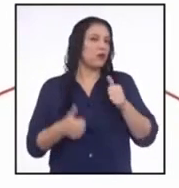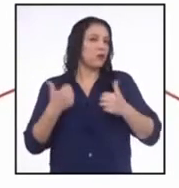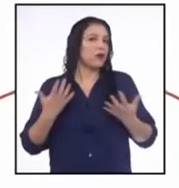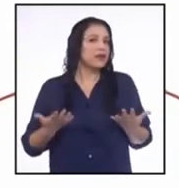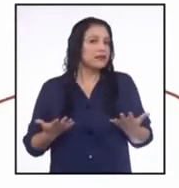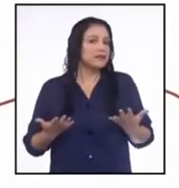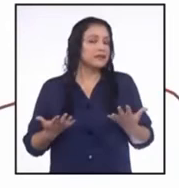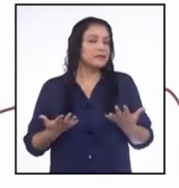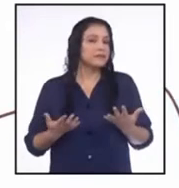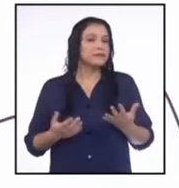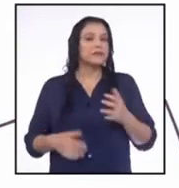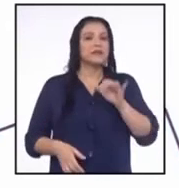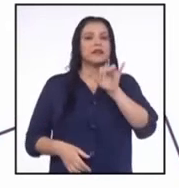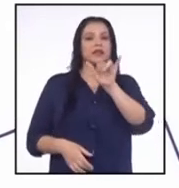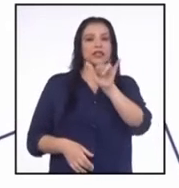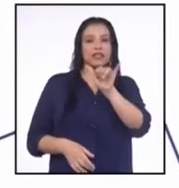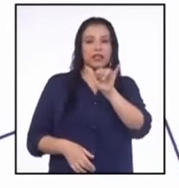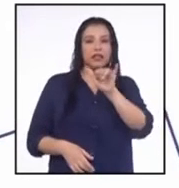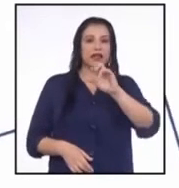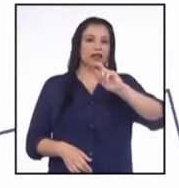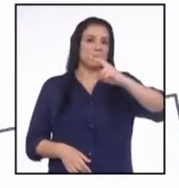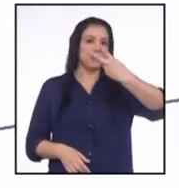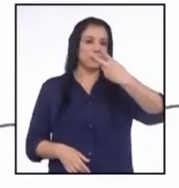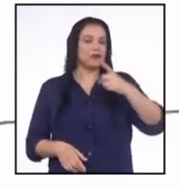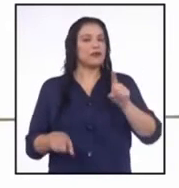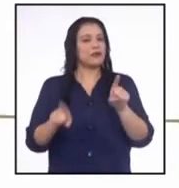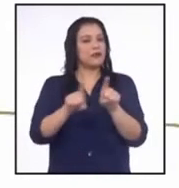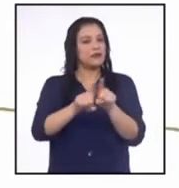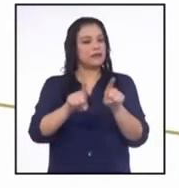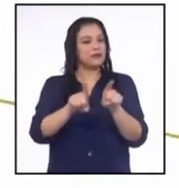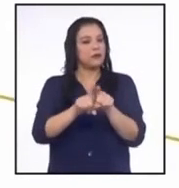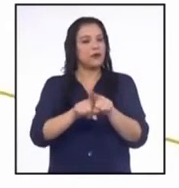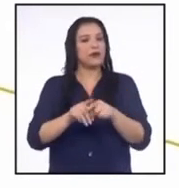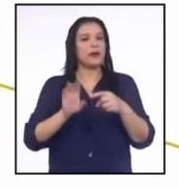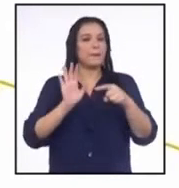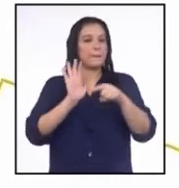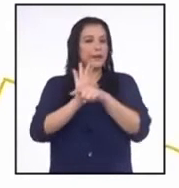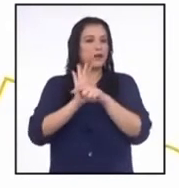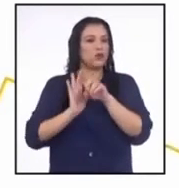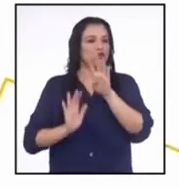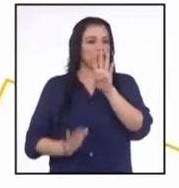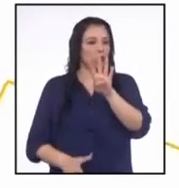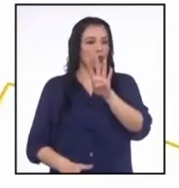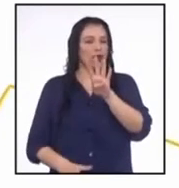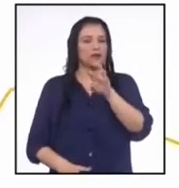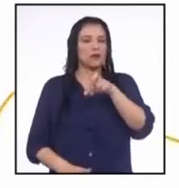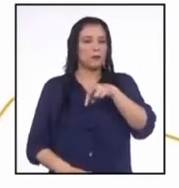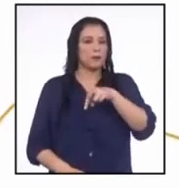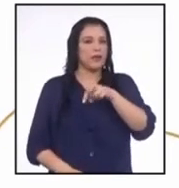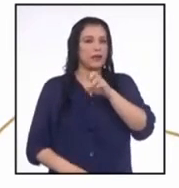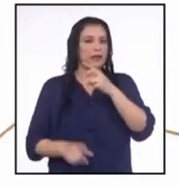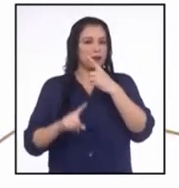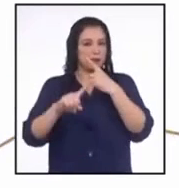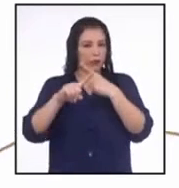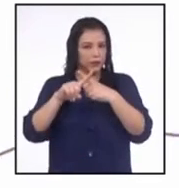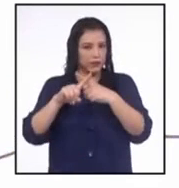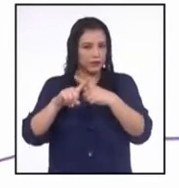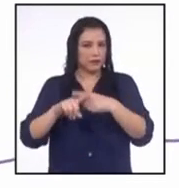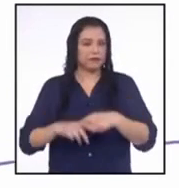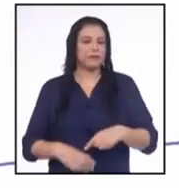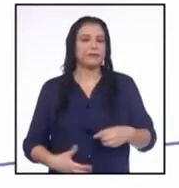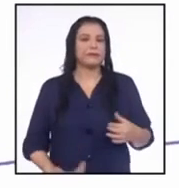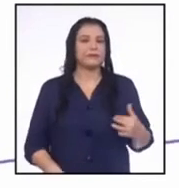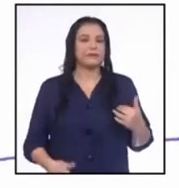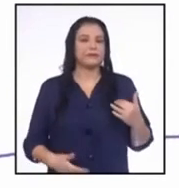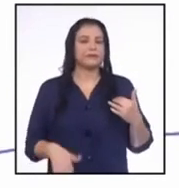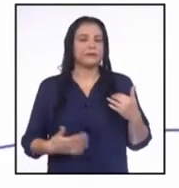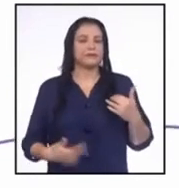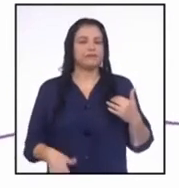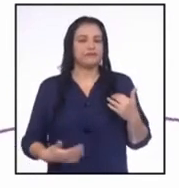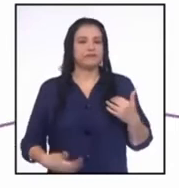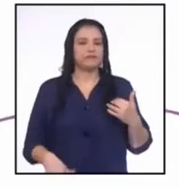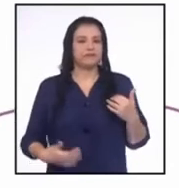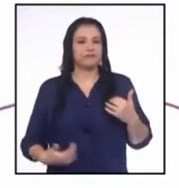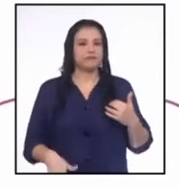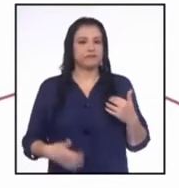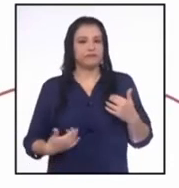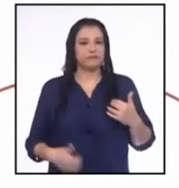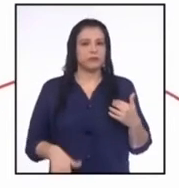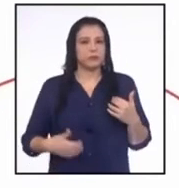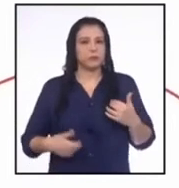será y elevado al cuadrado es igual a menos 4 veces P multiplicado por X.